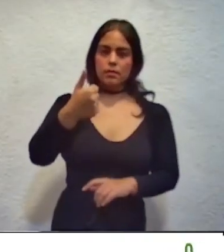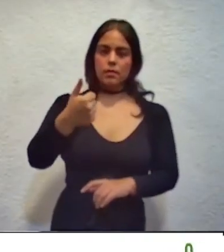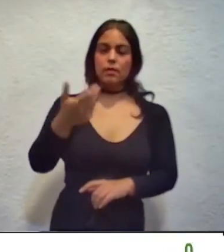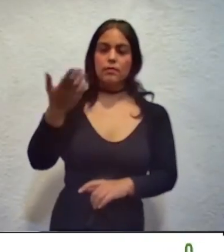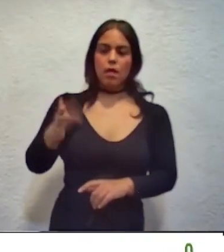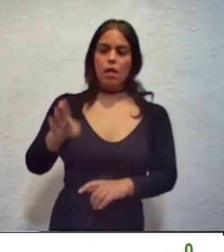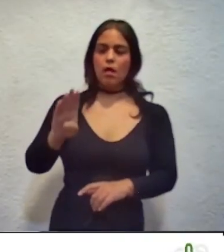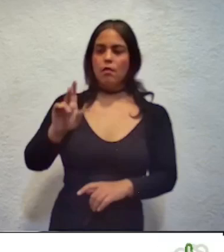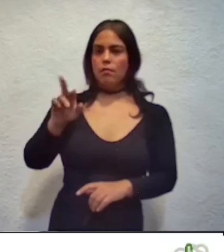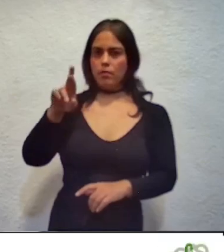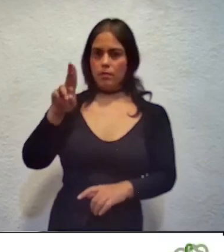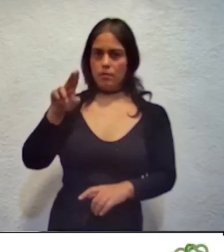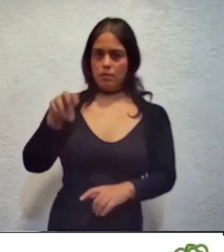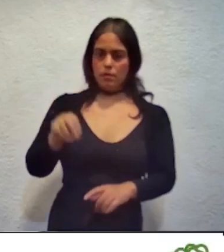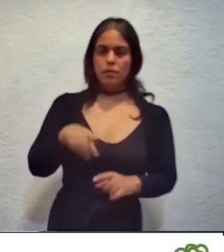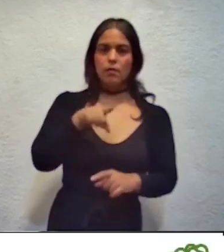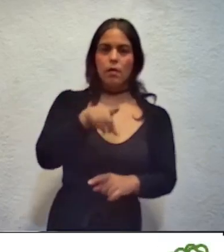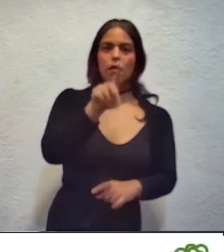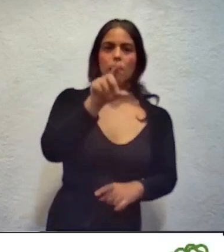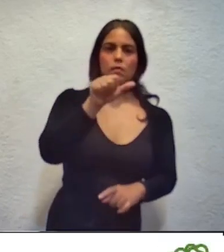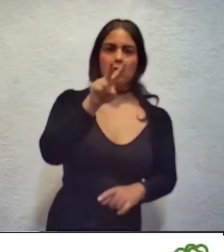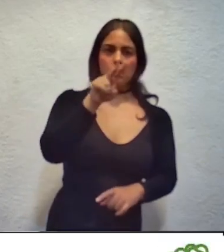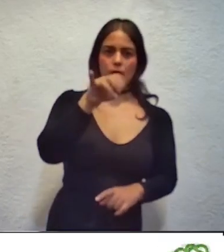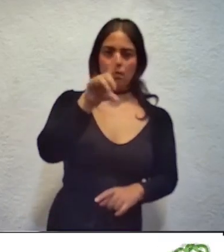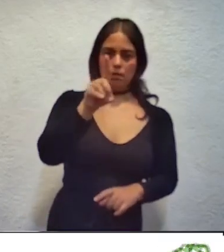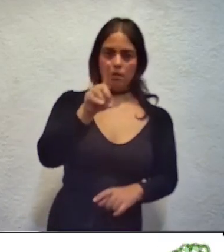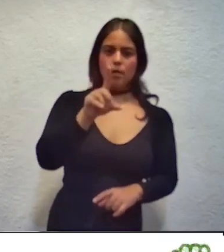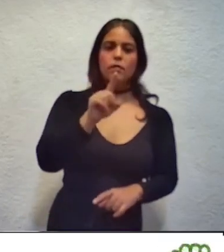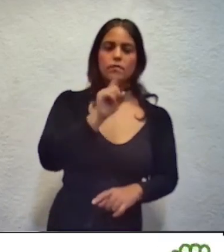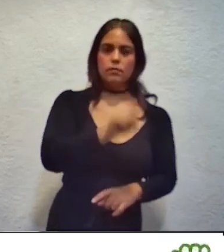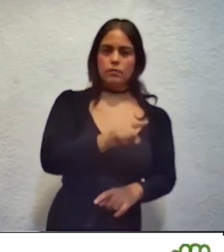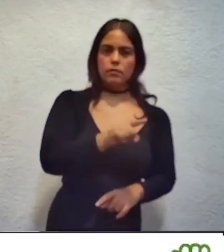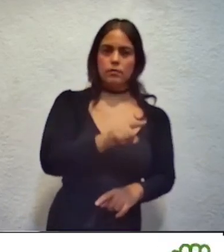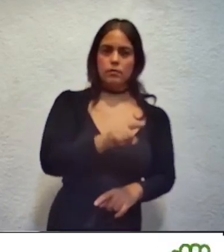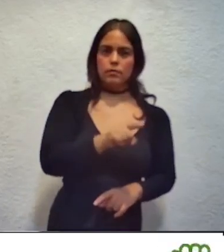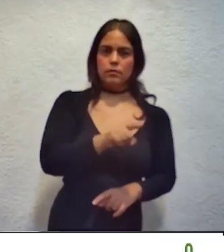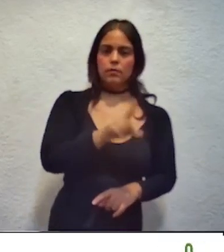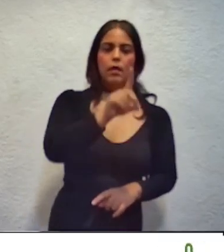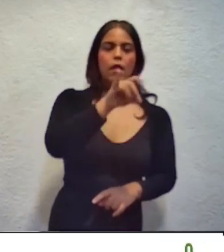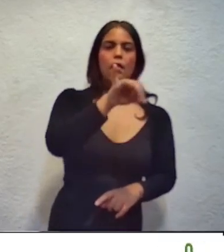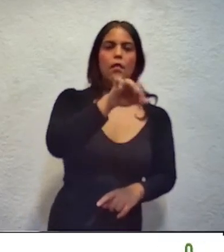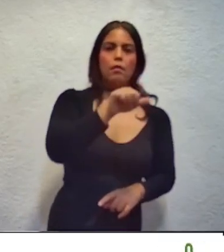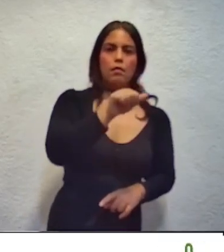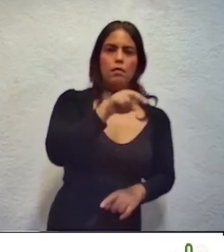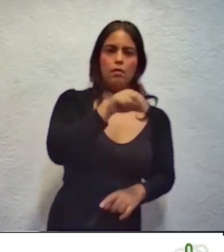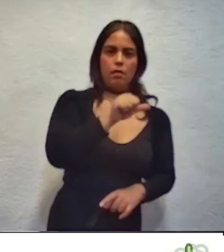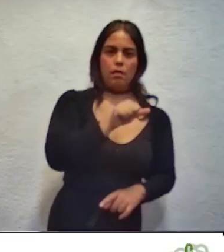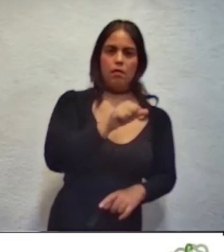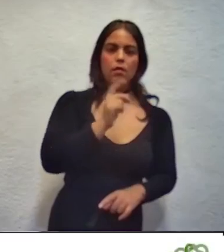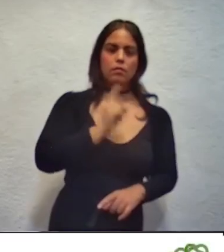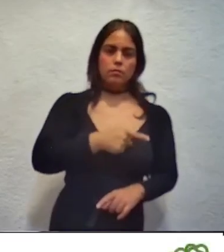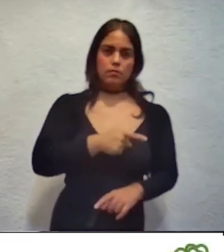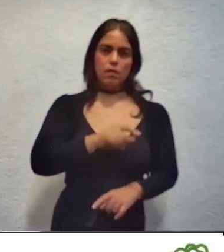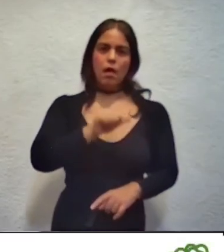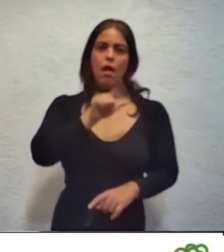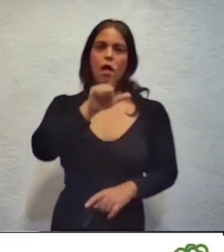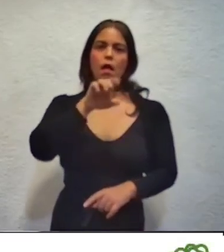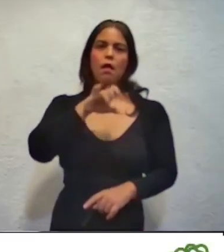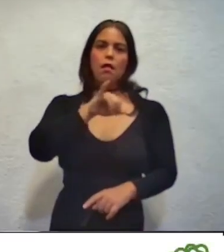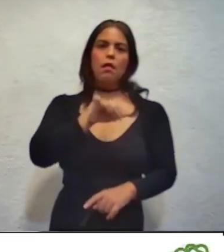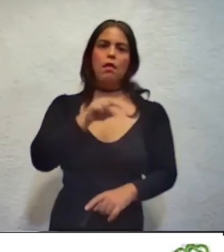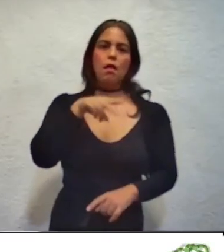Bruno García Memije, David Emanuel López Valenzo, Diana Fajardo Zaragoza, Alejandro